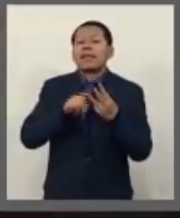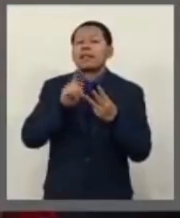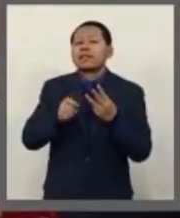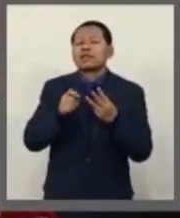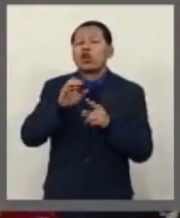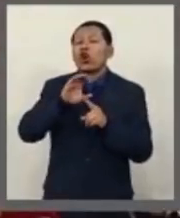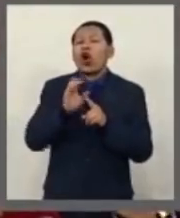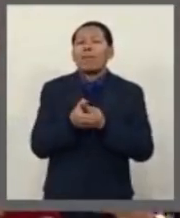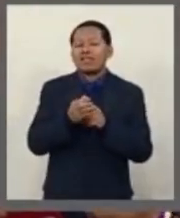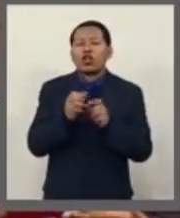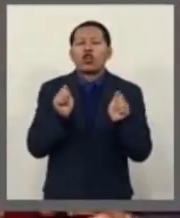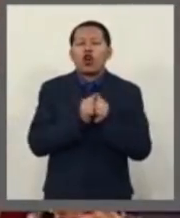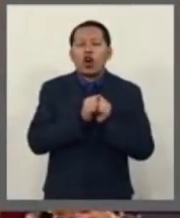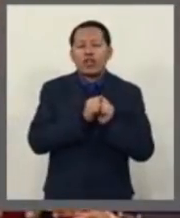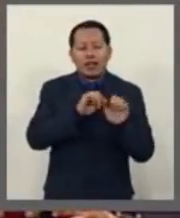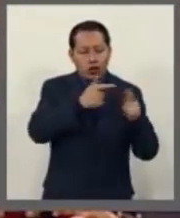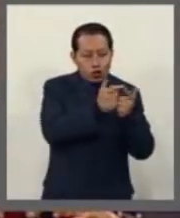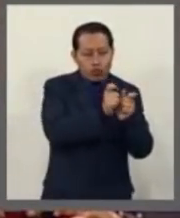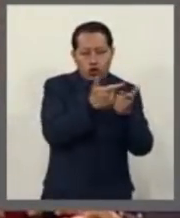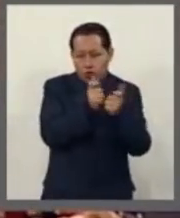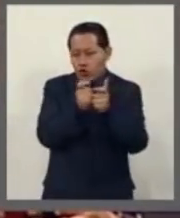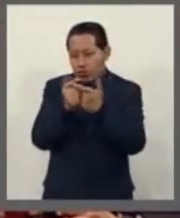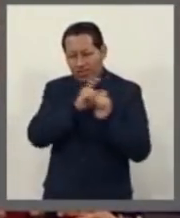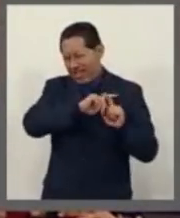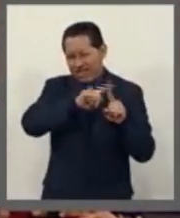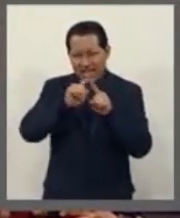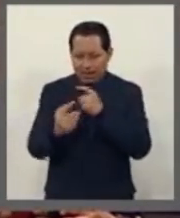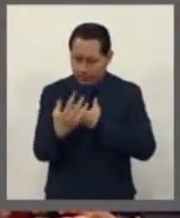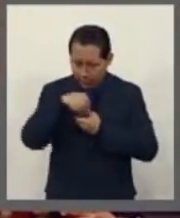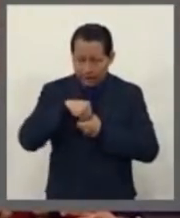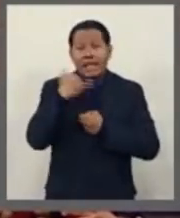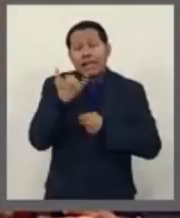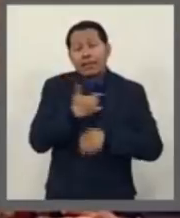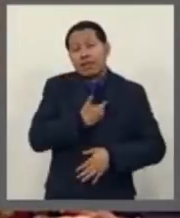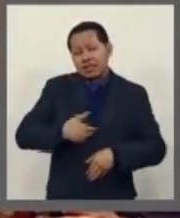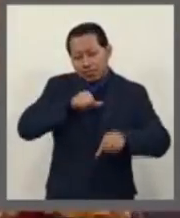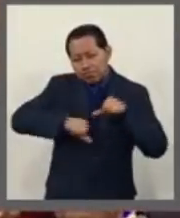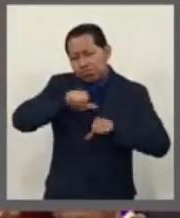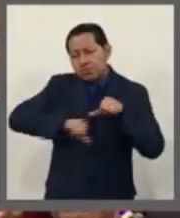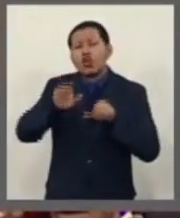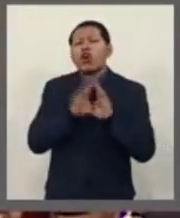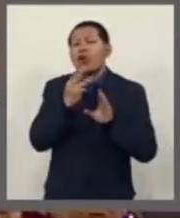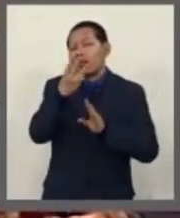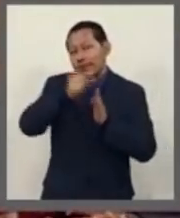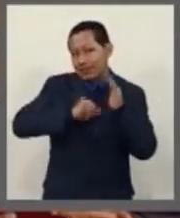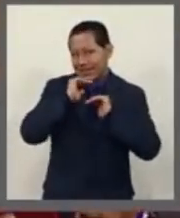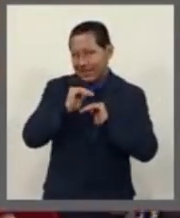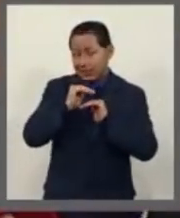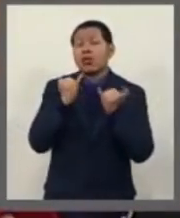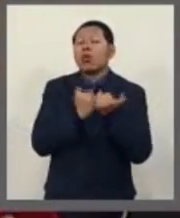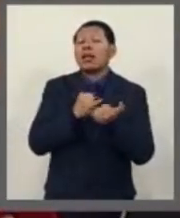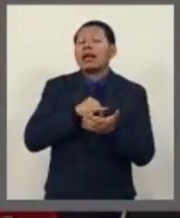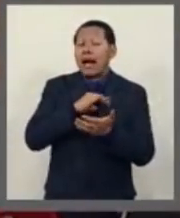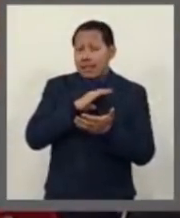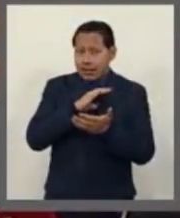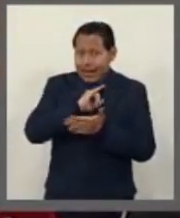compartiendo este deber en México tercero que sea una comisión plural idencia